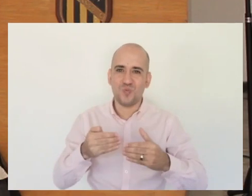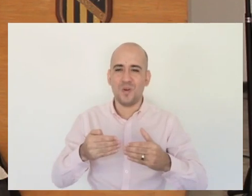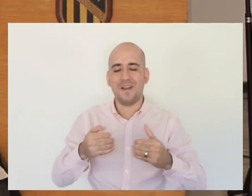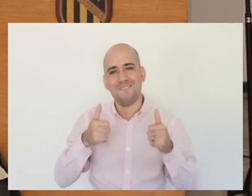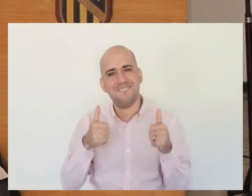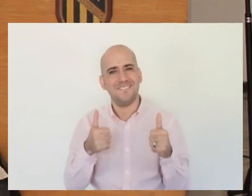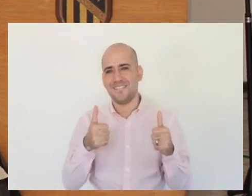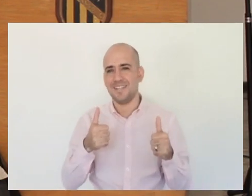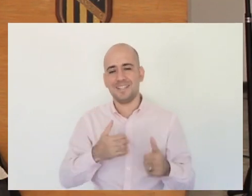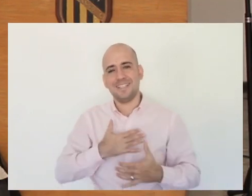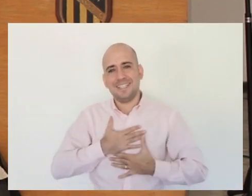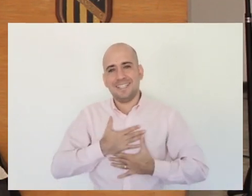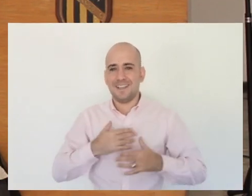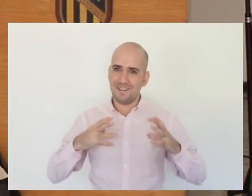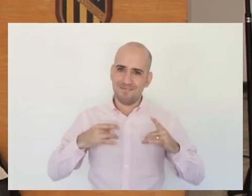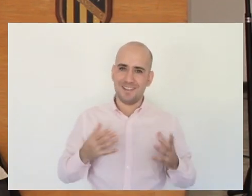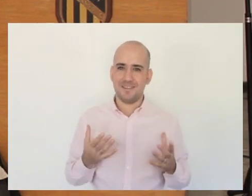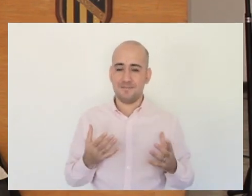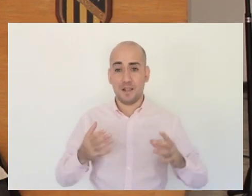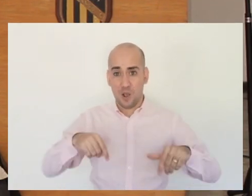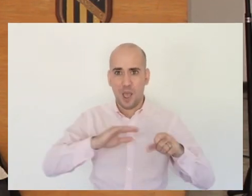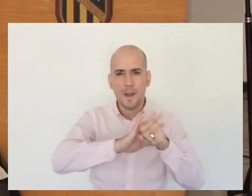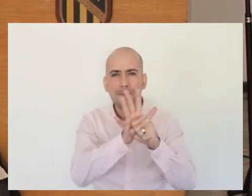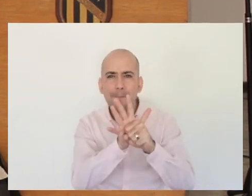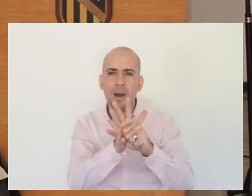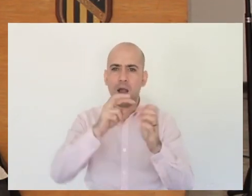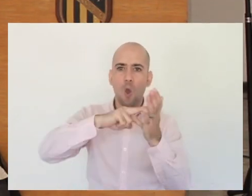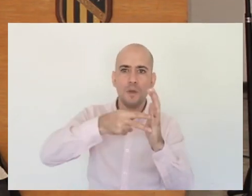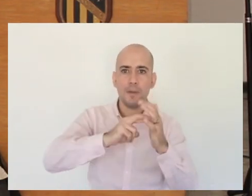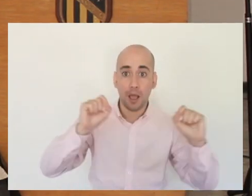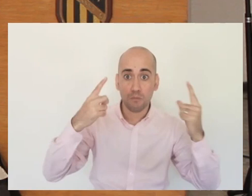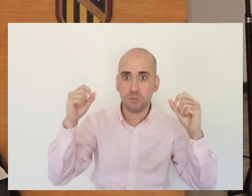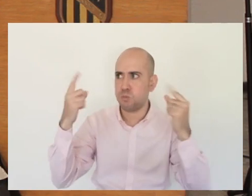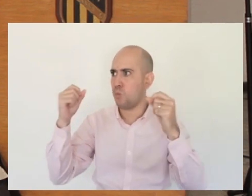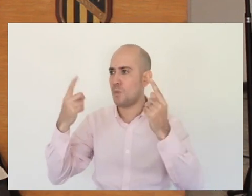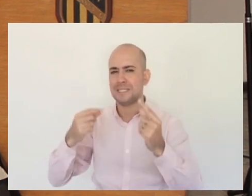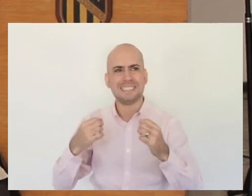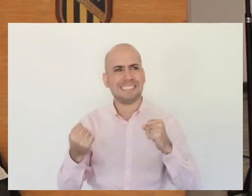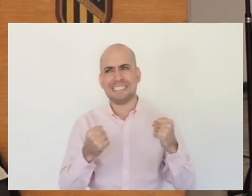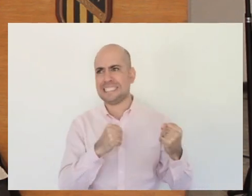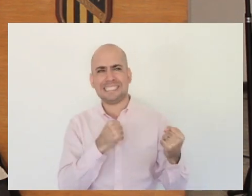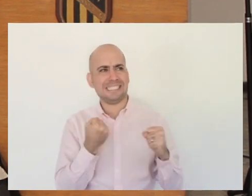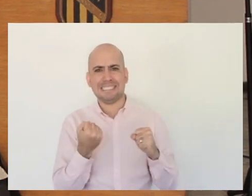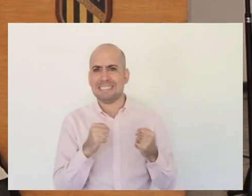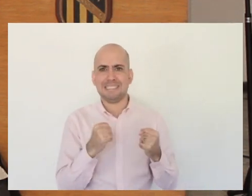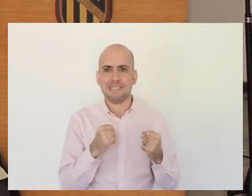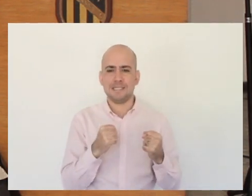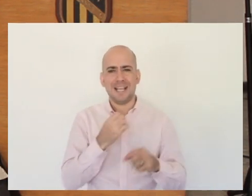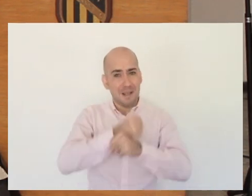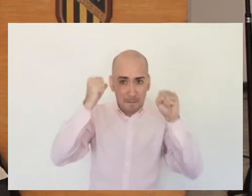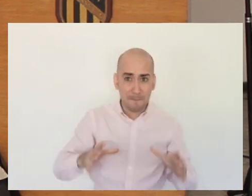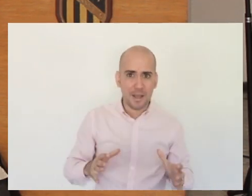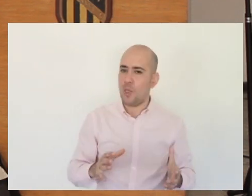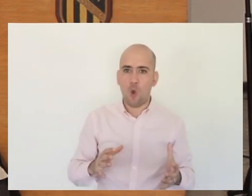que a pesar de la pandemia y de todas las adversidades que hemos tenido que sortear durante el transcurso de este año, la mayoría de